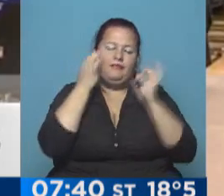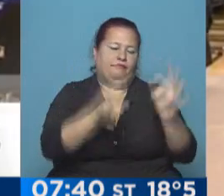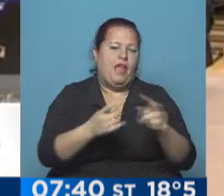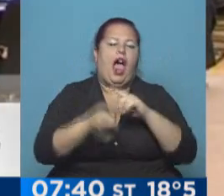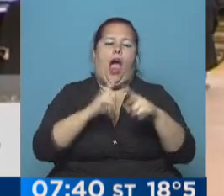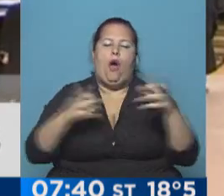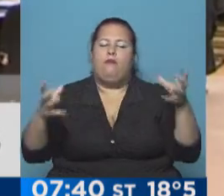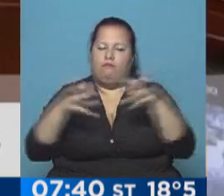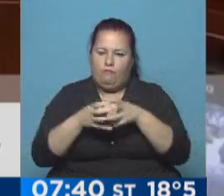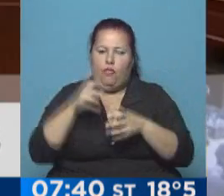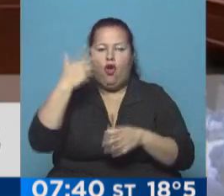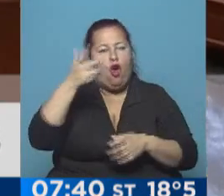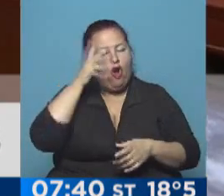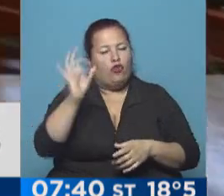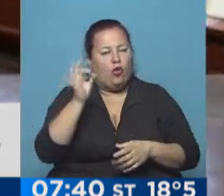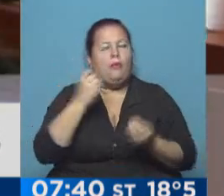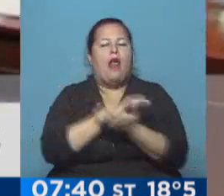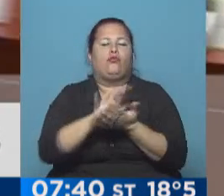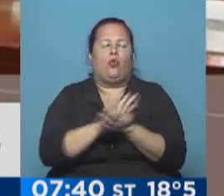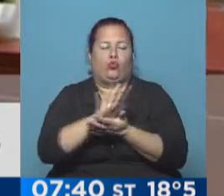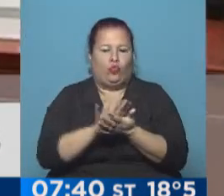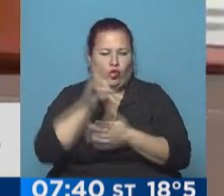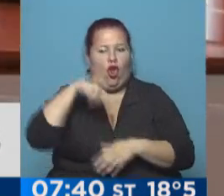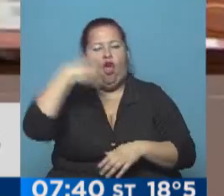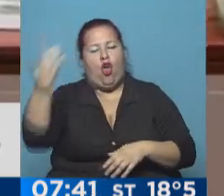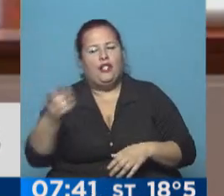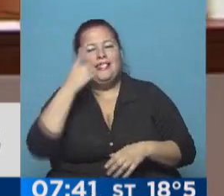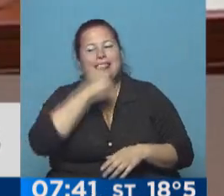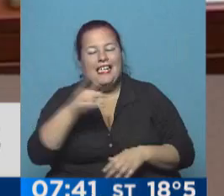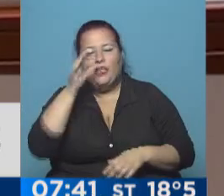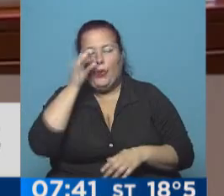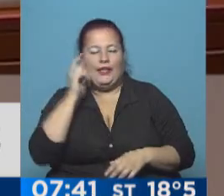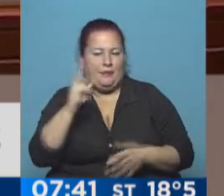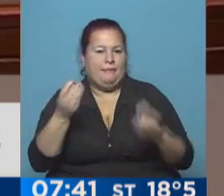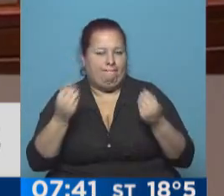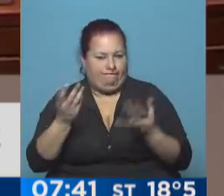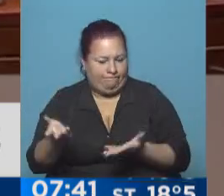acordaron reunirse nuevamente el 8 de octubre para resolver la situación de los otros 120.000.